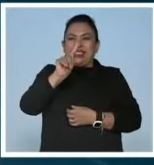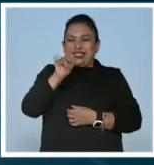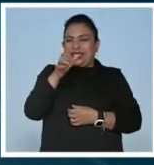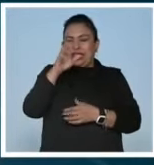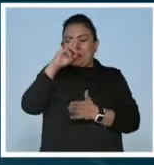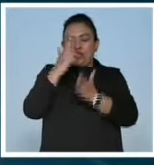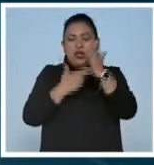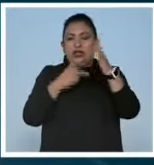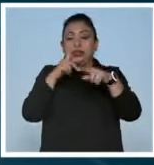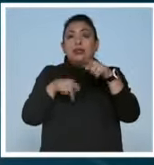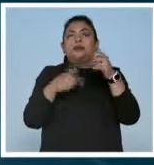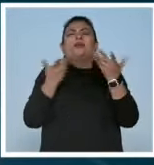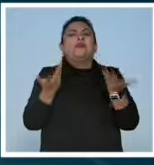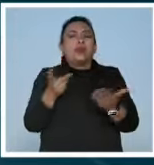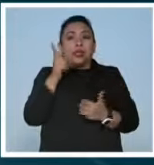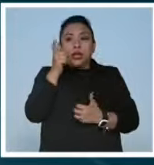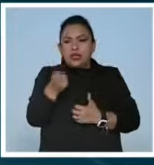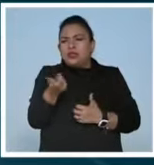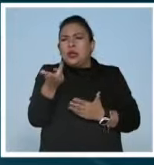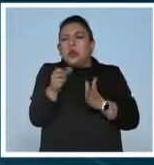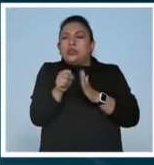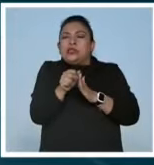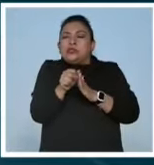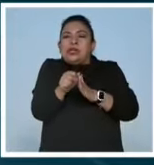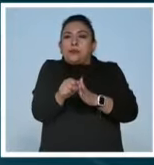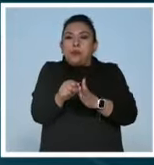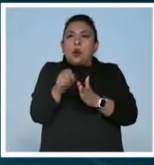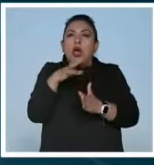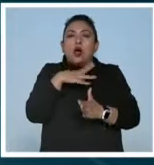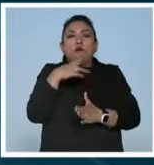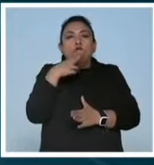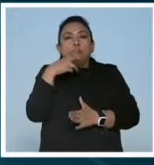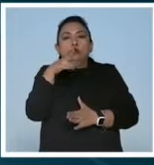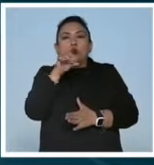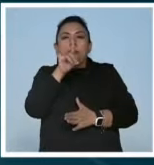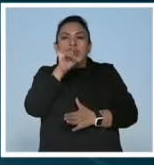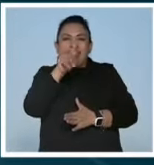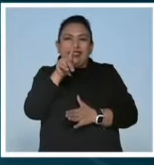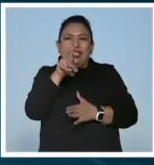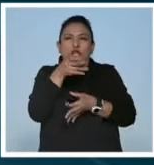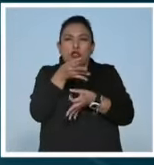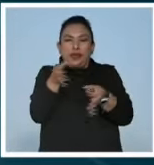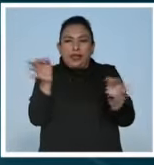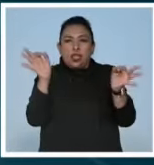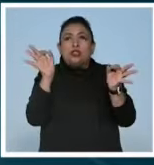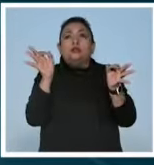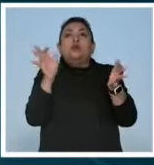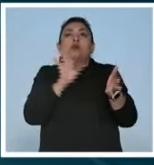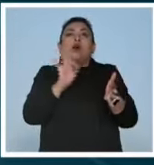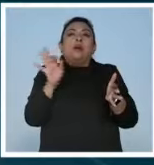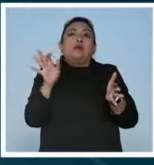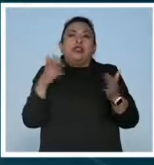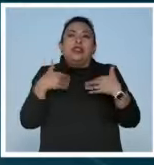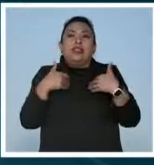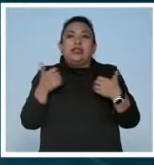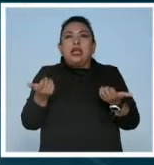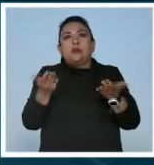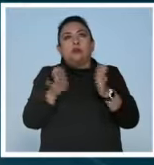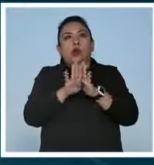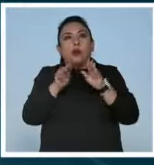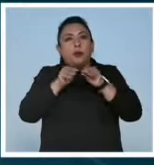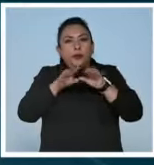esto? Es un tipo de violencia simbólica, utiliza soportes mediáticos, específicamente puede definirse como la